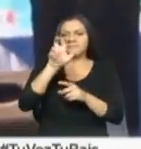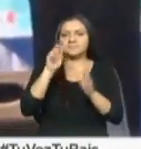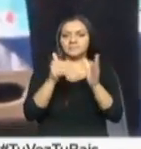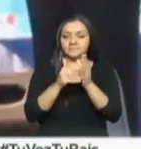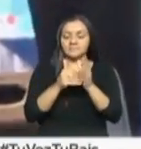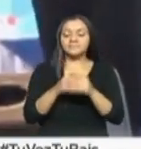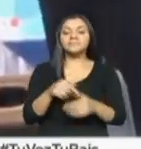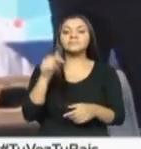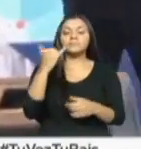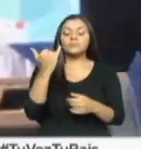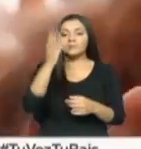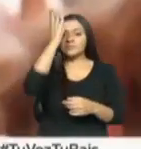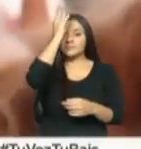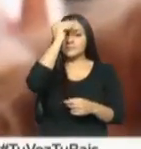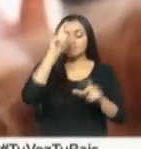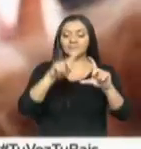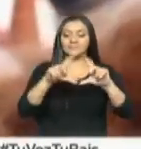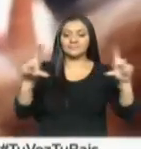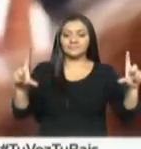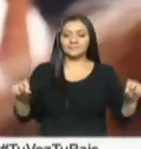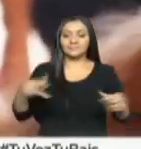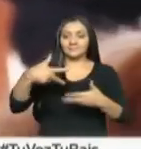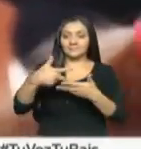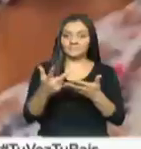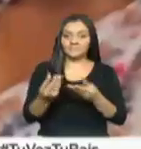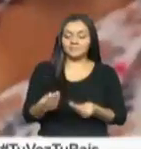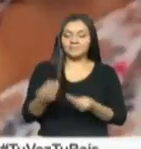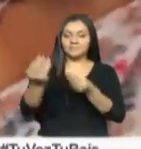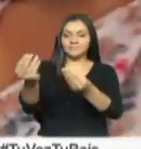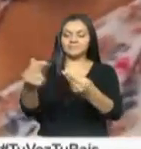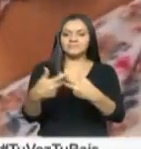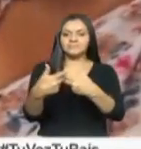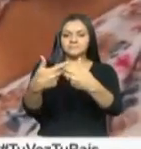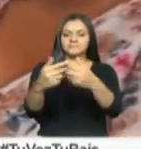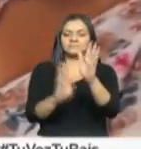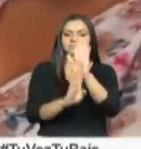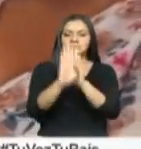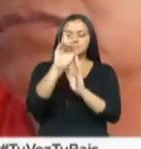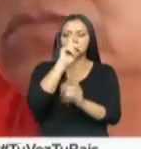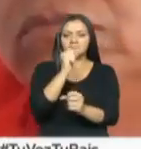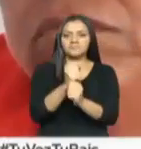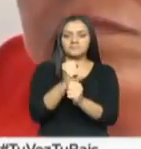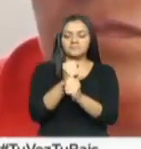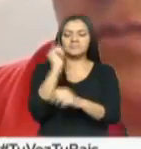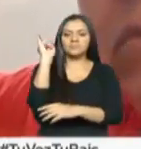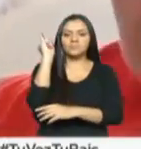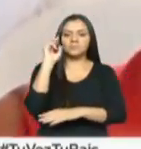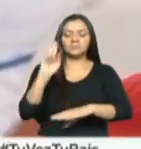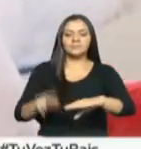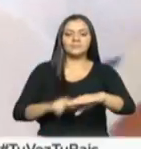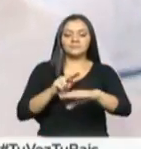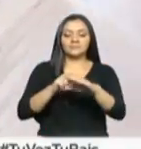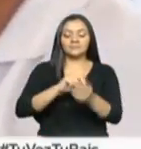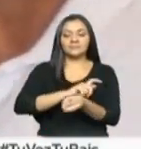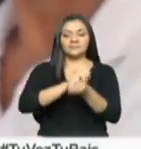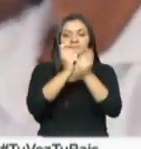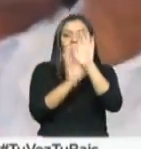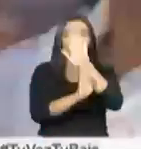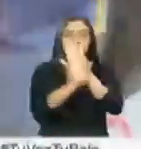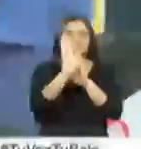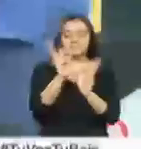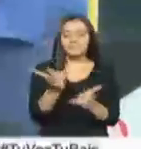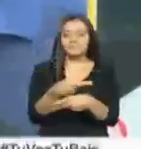en la entrega de este crédito, afirmó que a través de estos proyectos se impulsa el empleo, la industria nacional y el cambio de la matriz